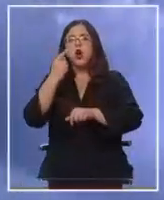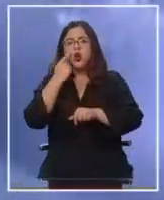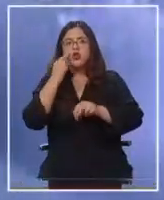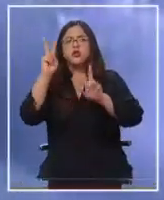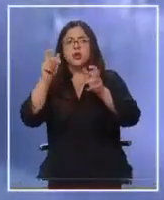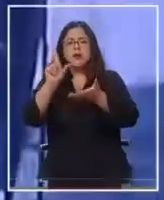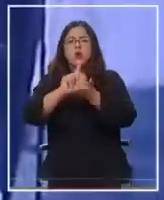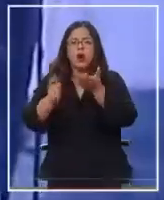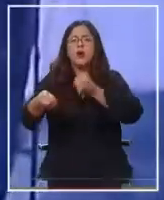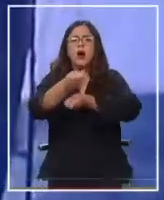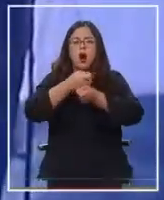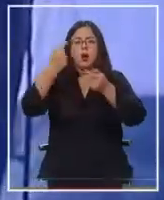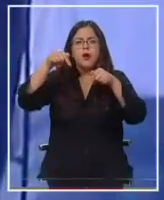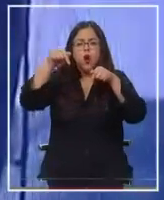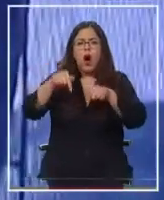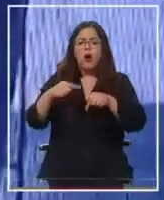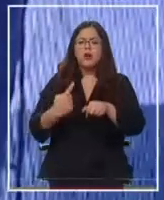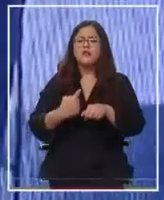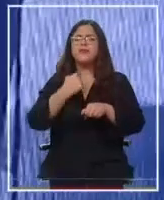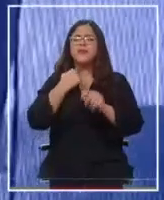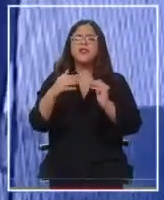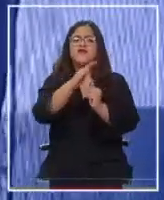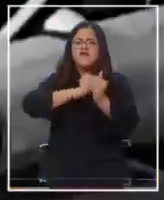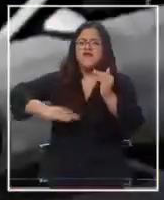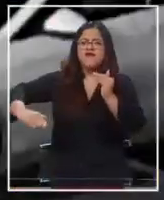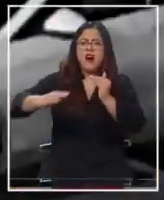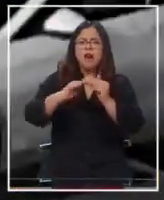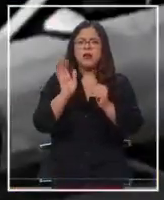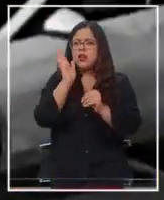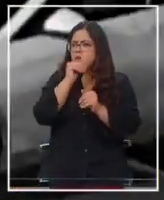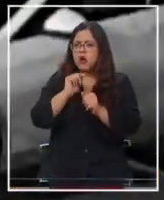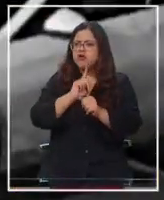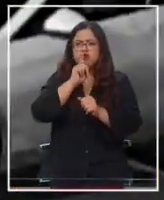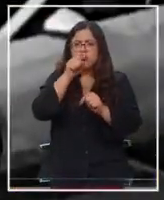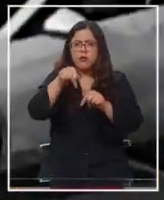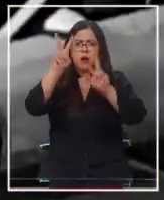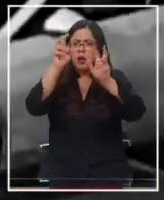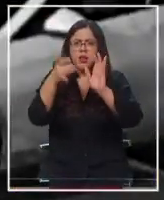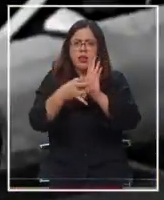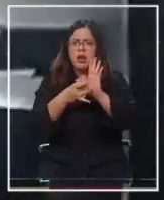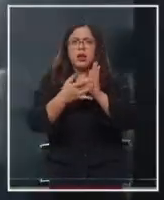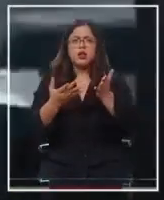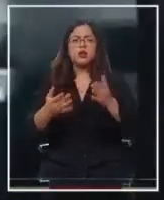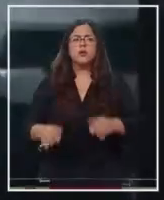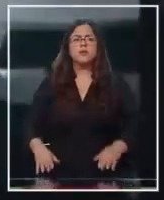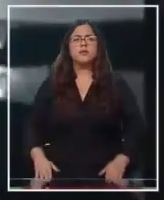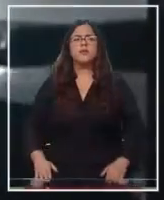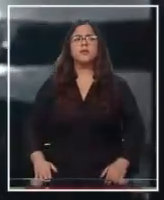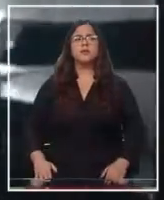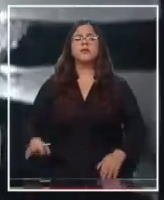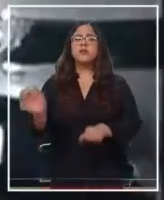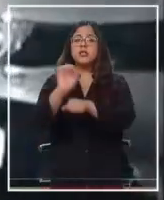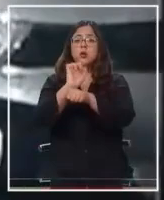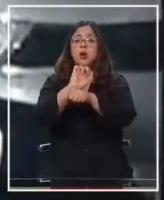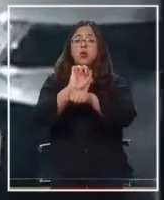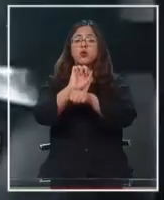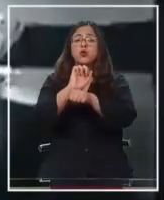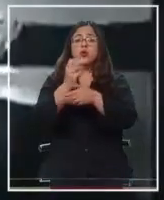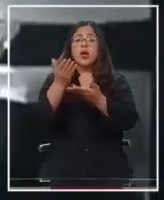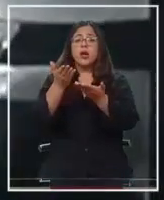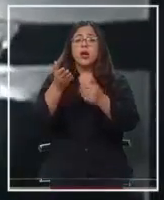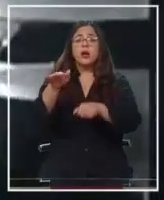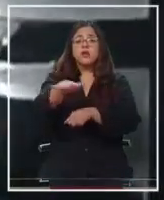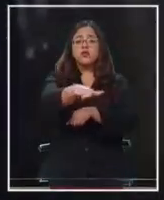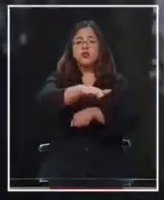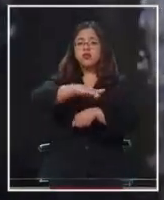ámbito comercial, pero que ahora amenaza a barrios que no estaban acostumbrados a este tipo de delitos. Viene un auto, retrocede